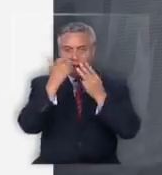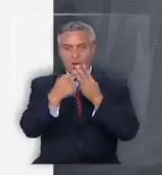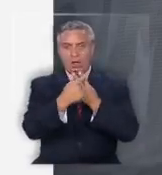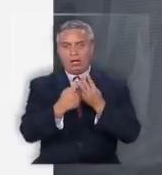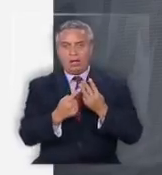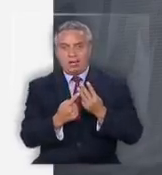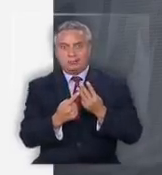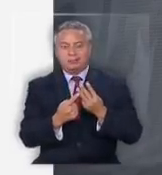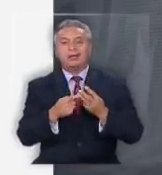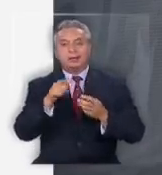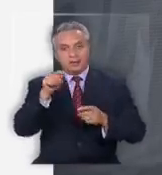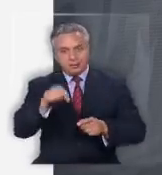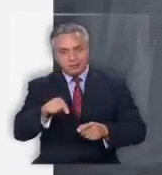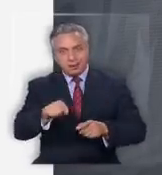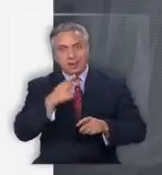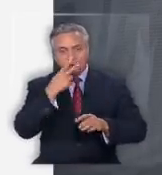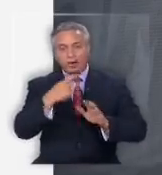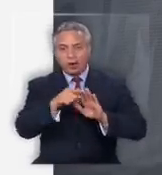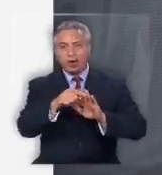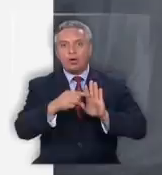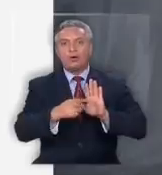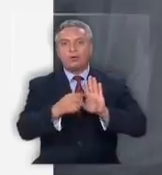los puedes revisar en nuestro portal